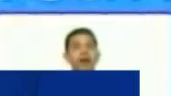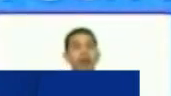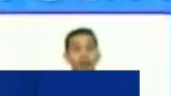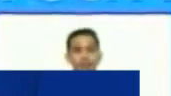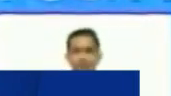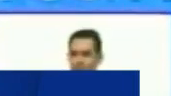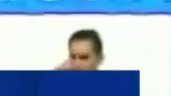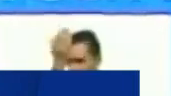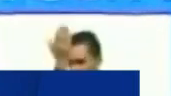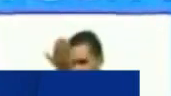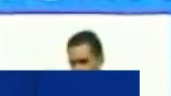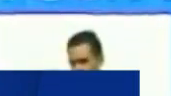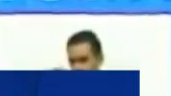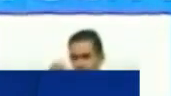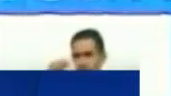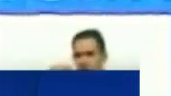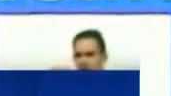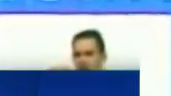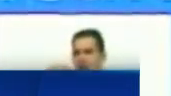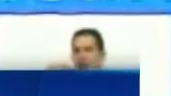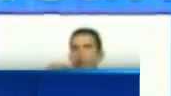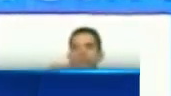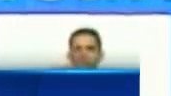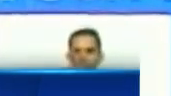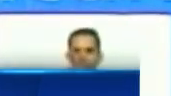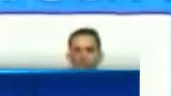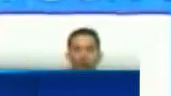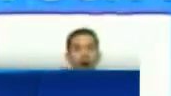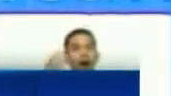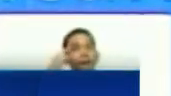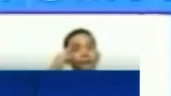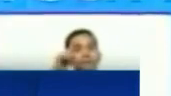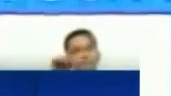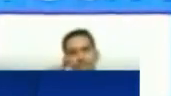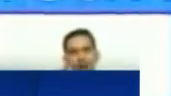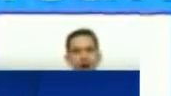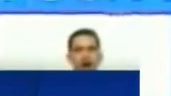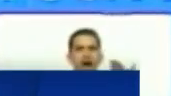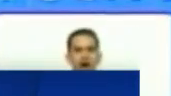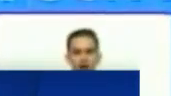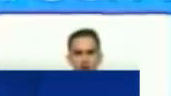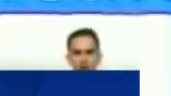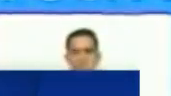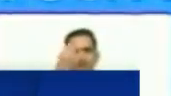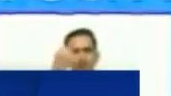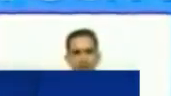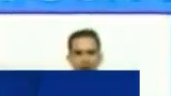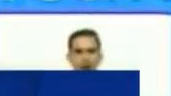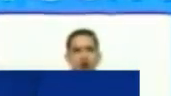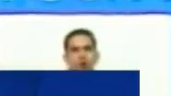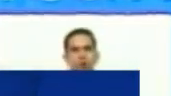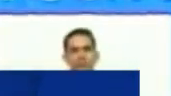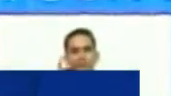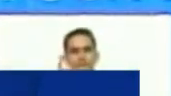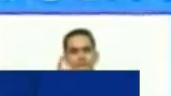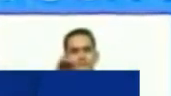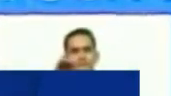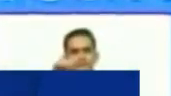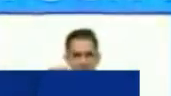solicitud de financiamiento para proyectos del nuevo Banco de Desarrollo del BRICS.